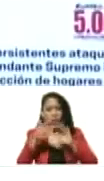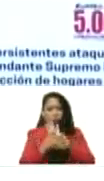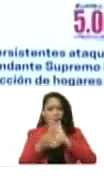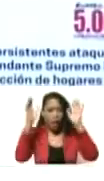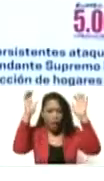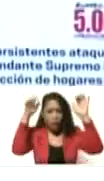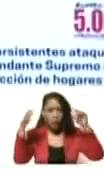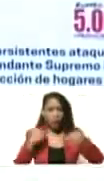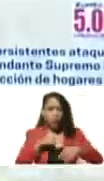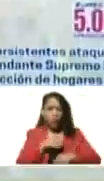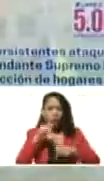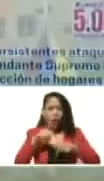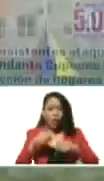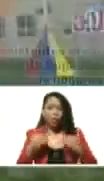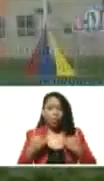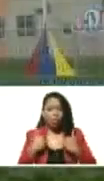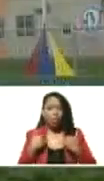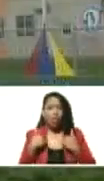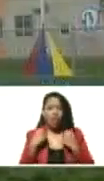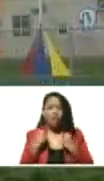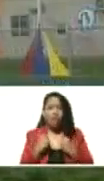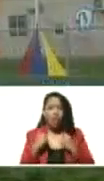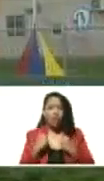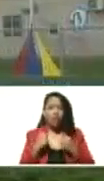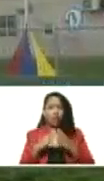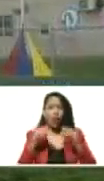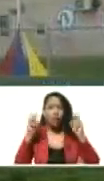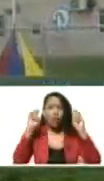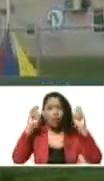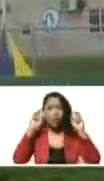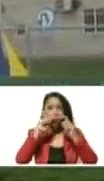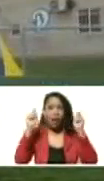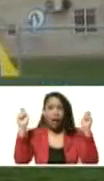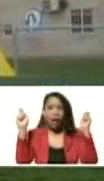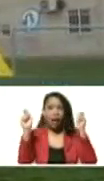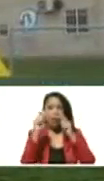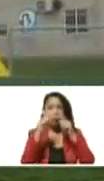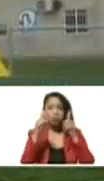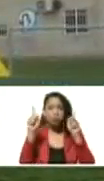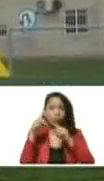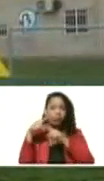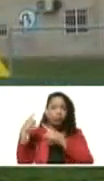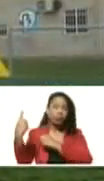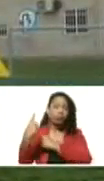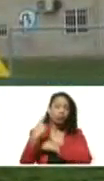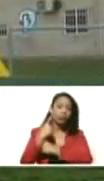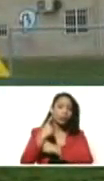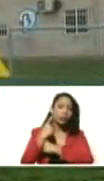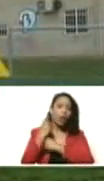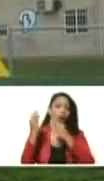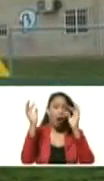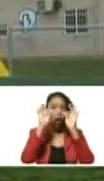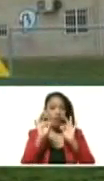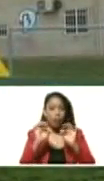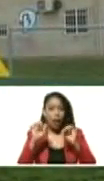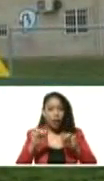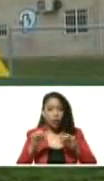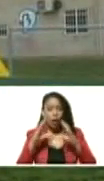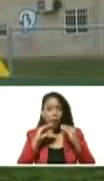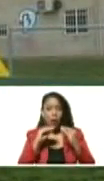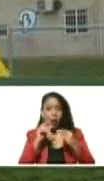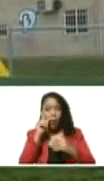hemos sufrido fuertemente todo este tema del cambio climático que nos obliga a reflexionar el modelo. En estos días, hablando con